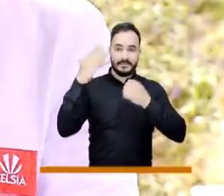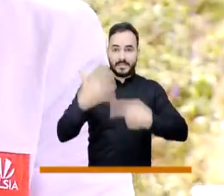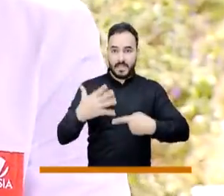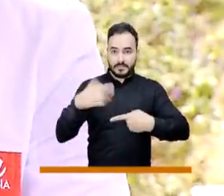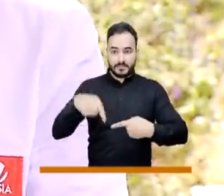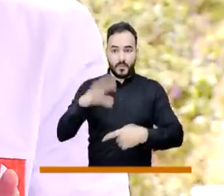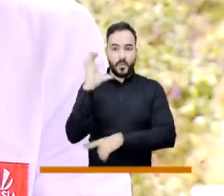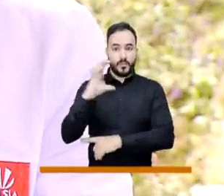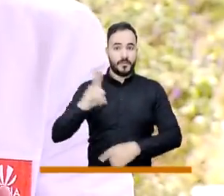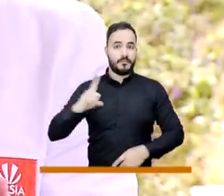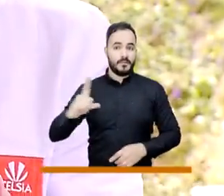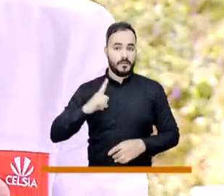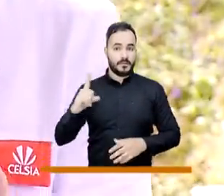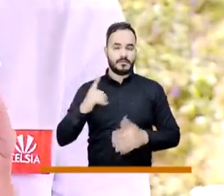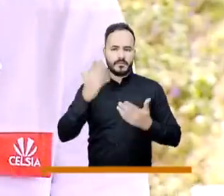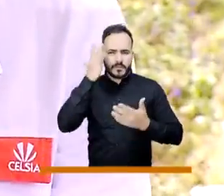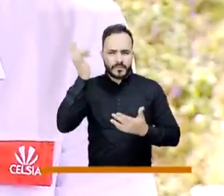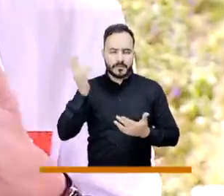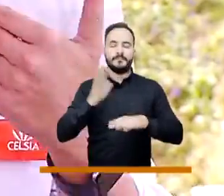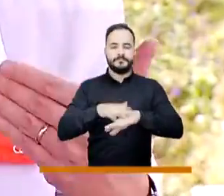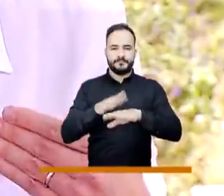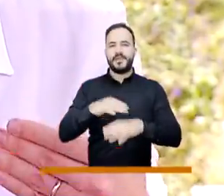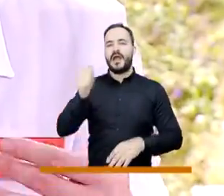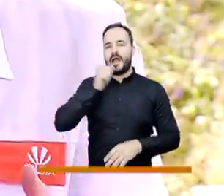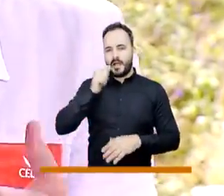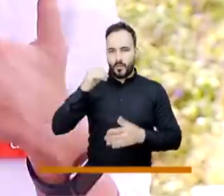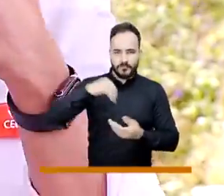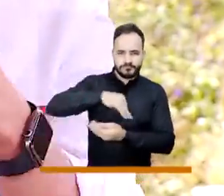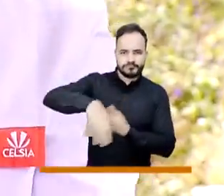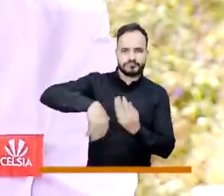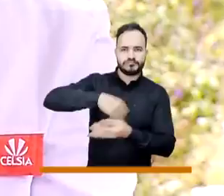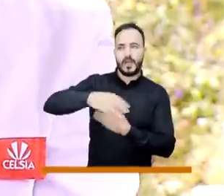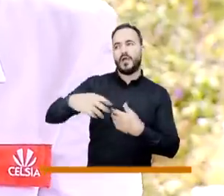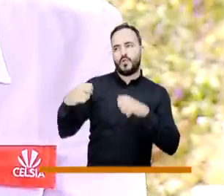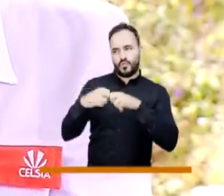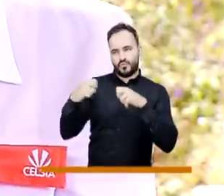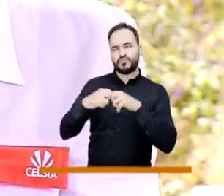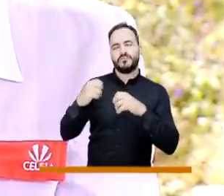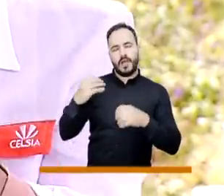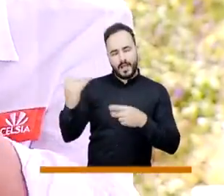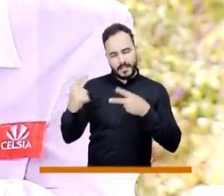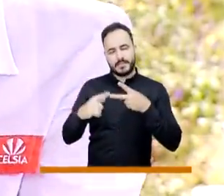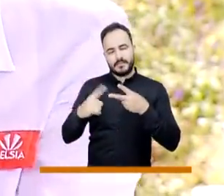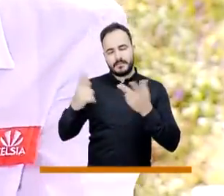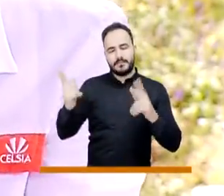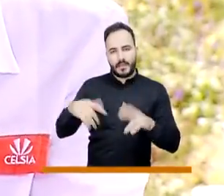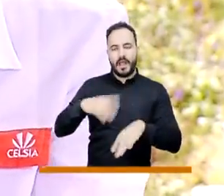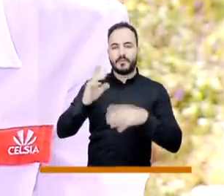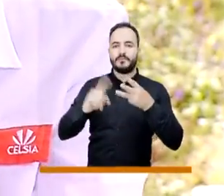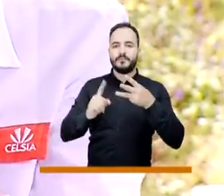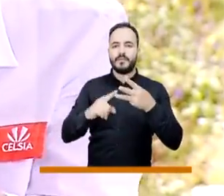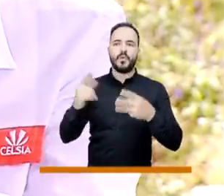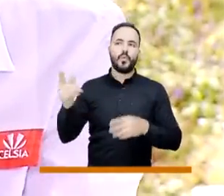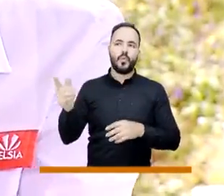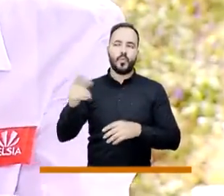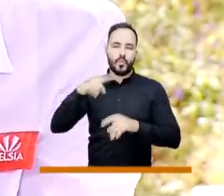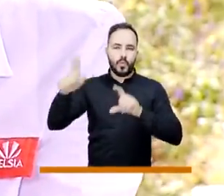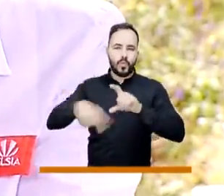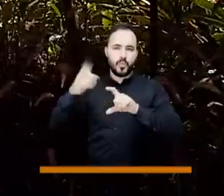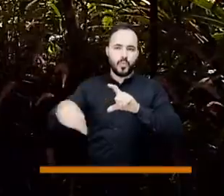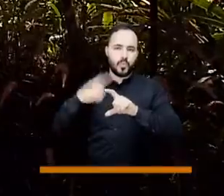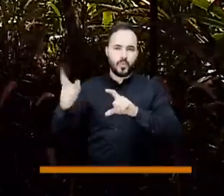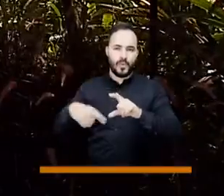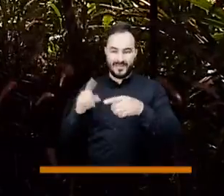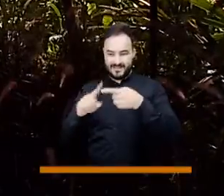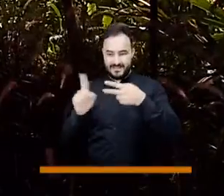la electricidad en Colombia se genera con agua, ahora mucho más con sol y viene la generación con